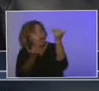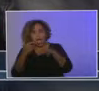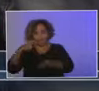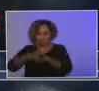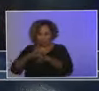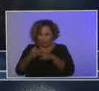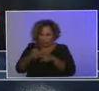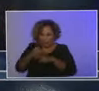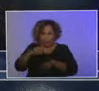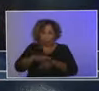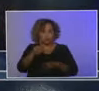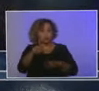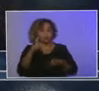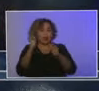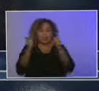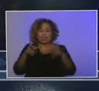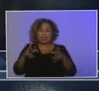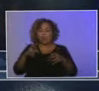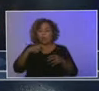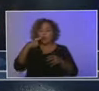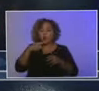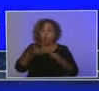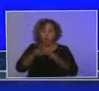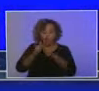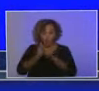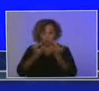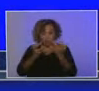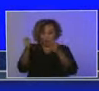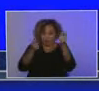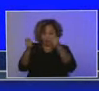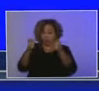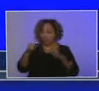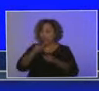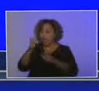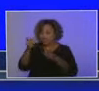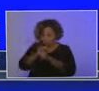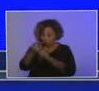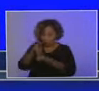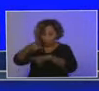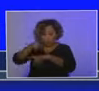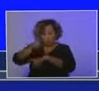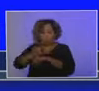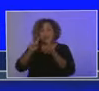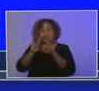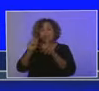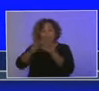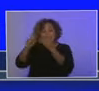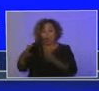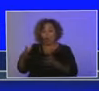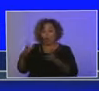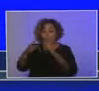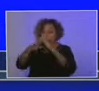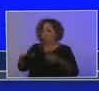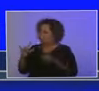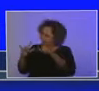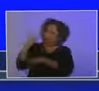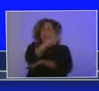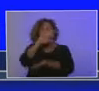un asunto de administración pública. O sea, aquí, con la realidad que tiene el país, el secretario de la vivienda tiene que estar hoy en